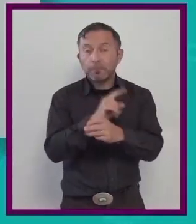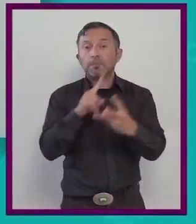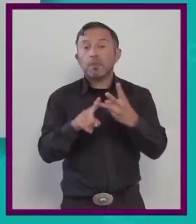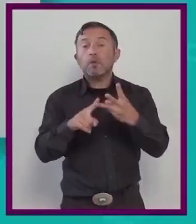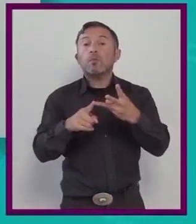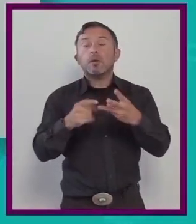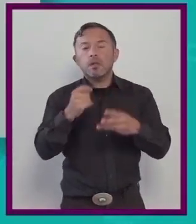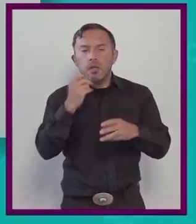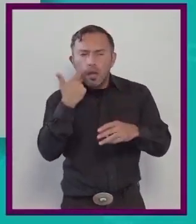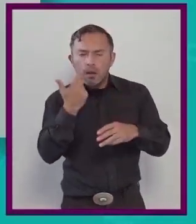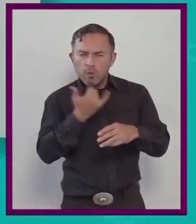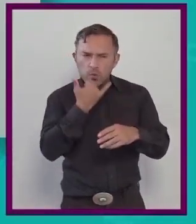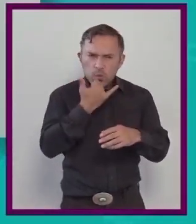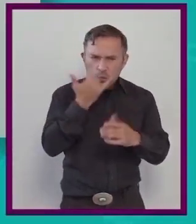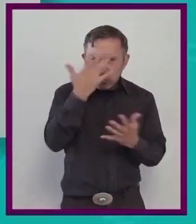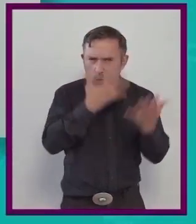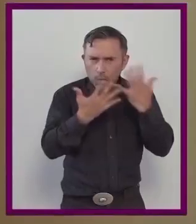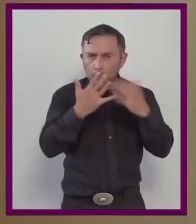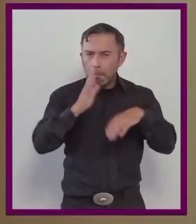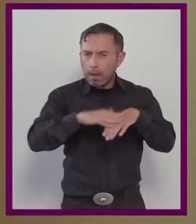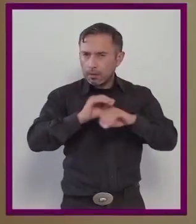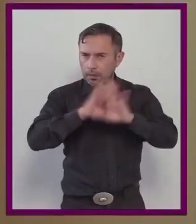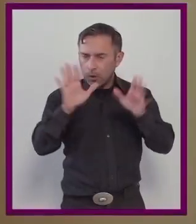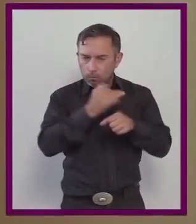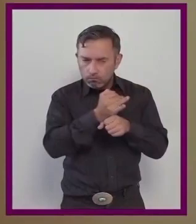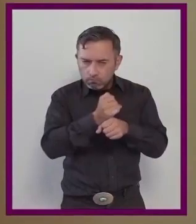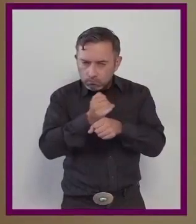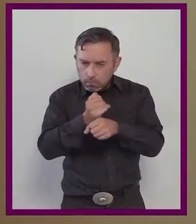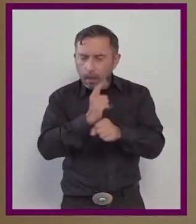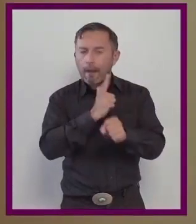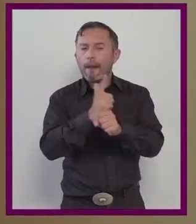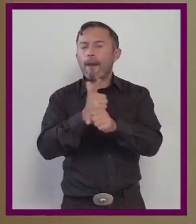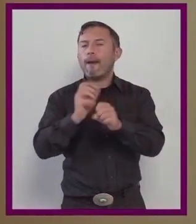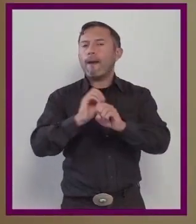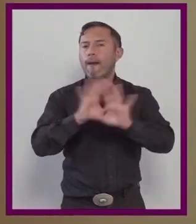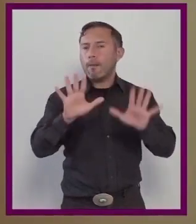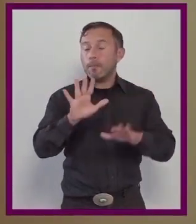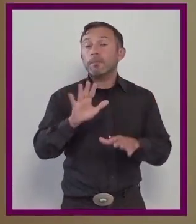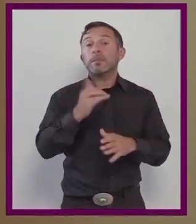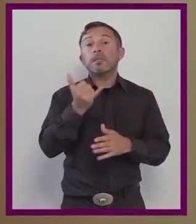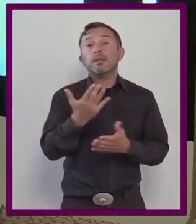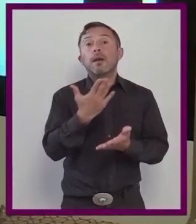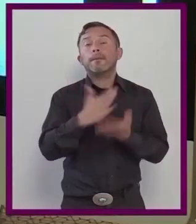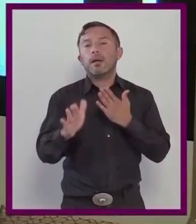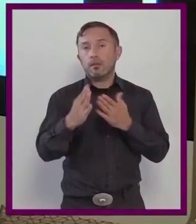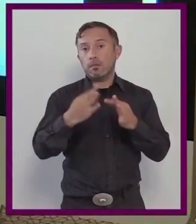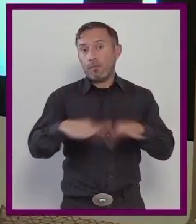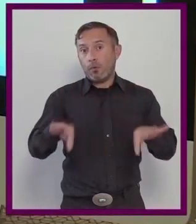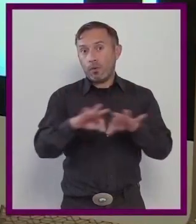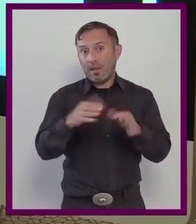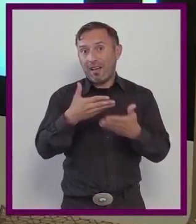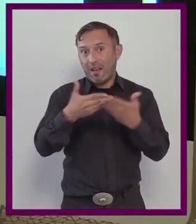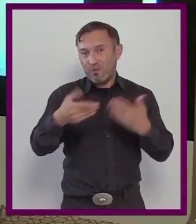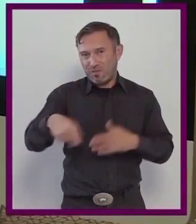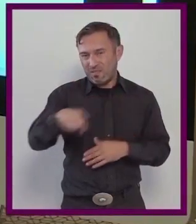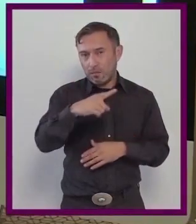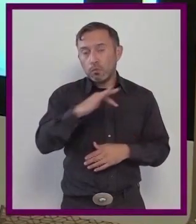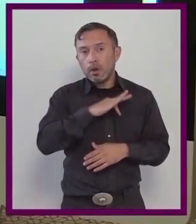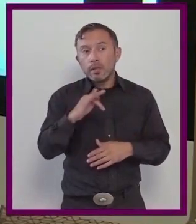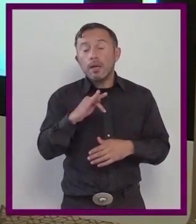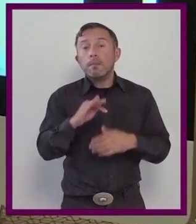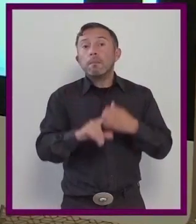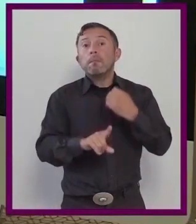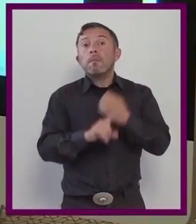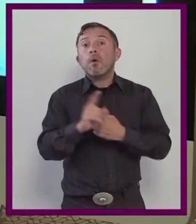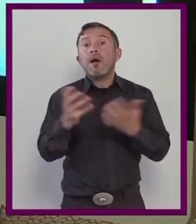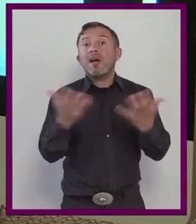se va a encontrar el esclarecimiento de los hechos. Y vamos a hablar sobre todo de una parte muy importante que debemos de